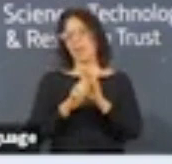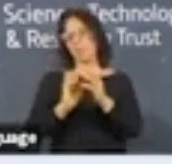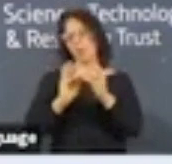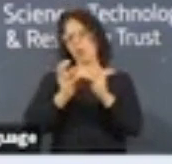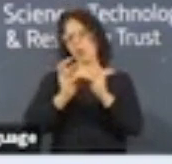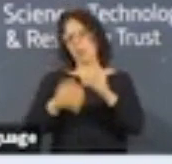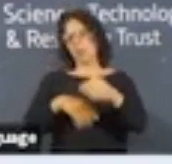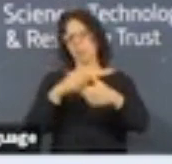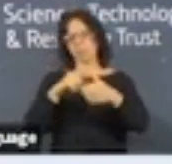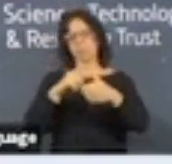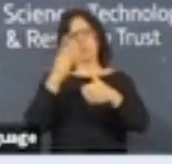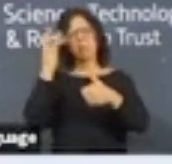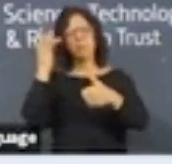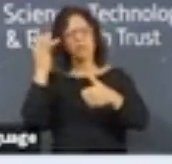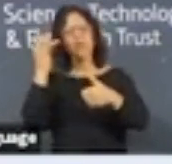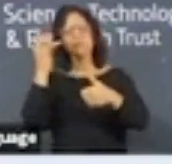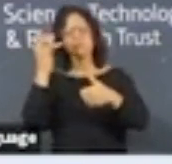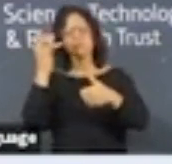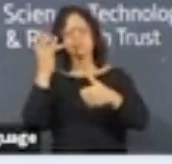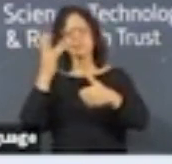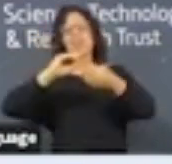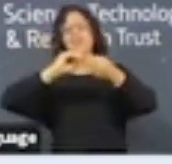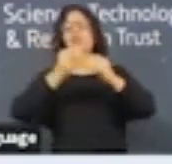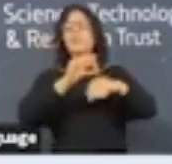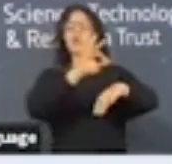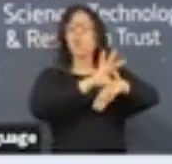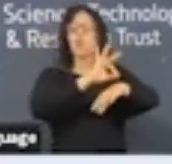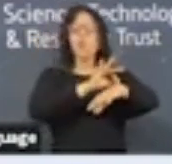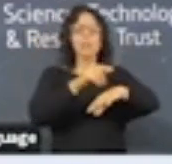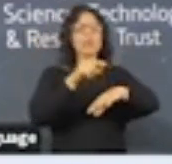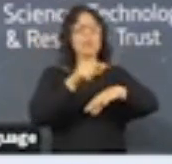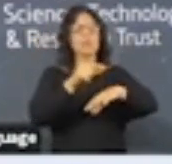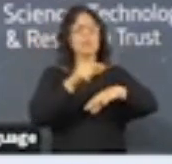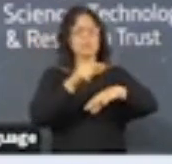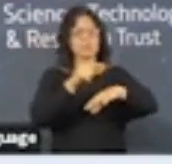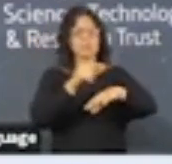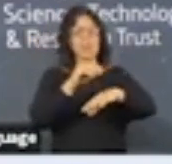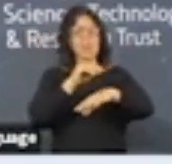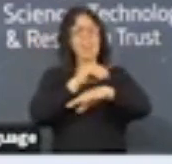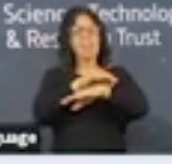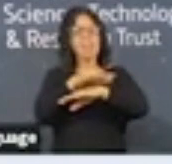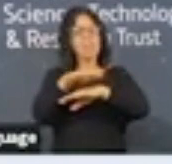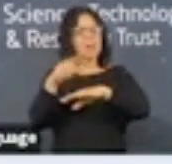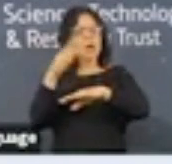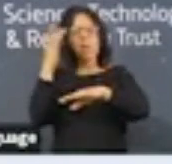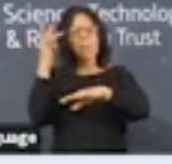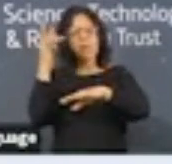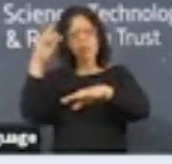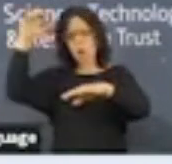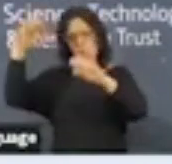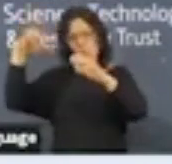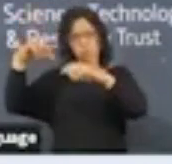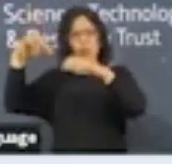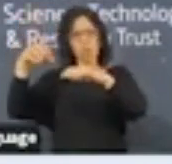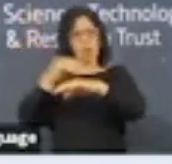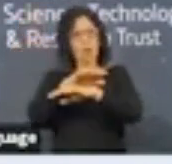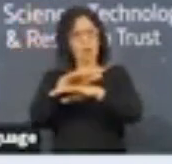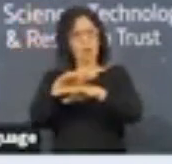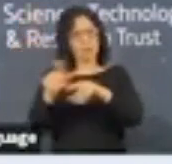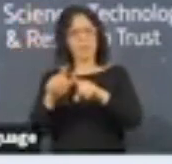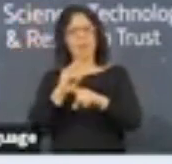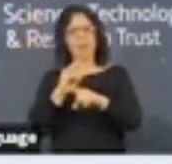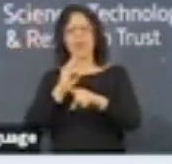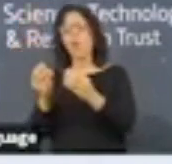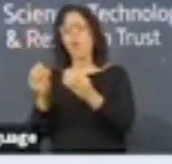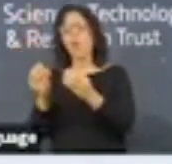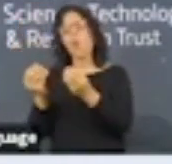importante porque el número de Aedes aegypti está directamente influenciado por las lluvias y la humedad relativa.